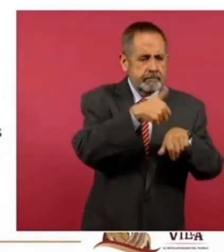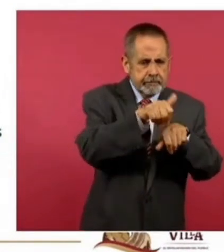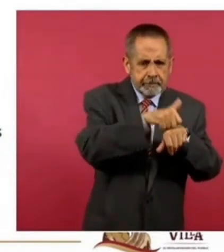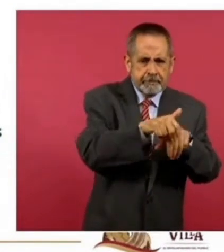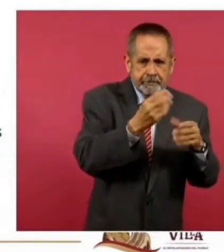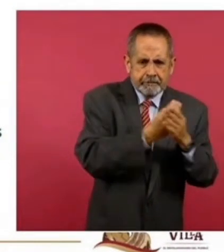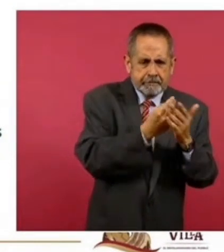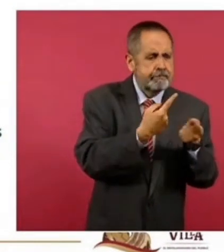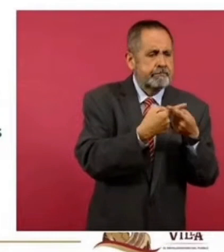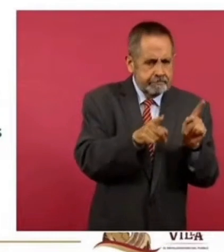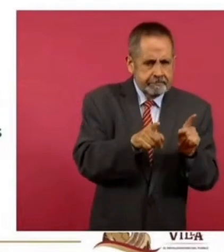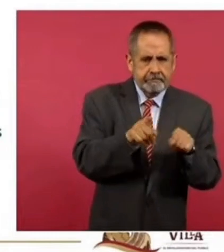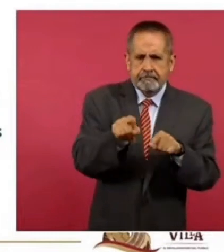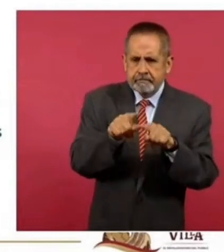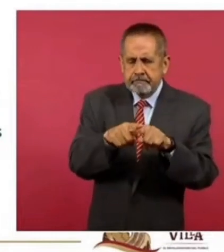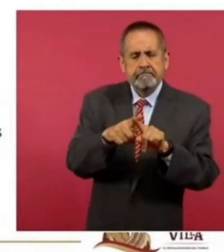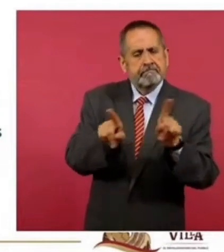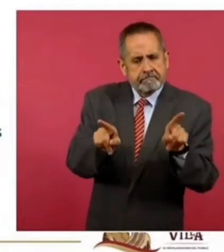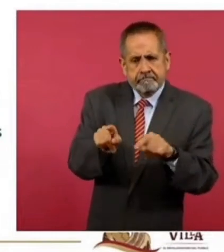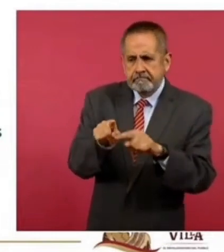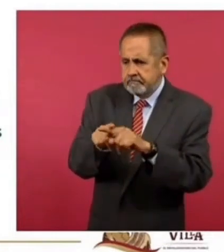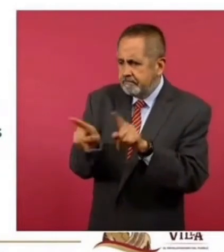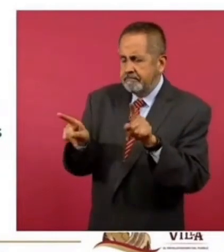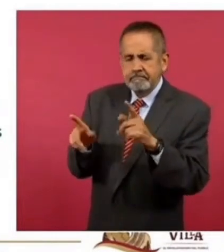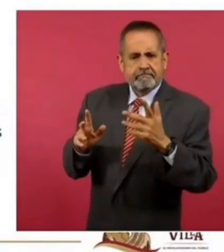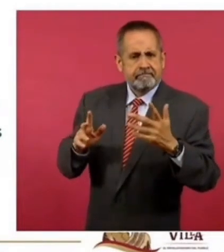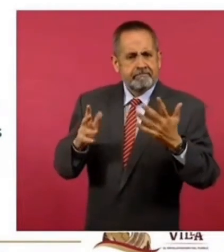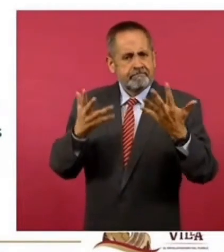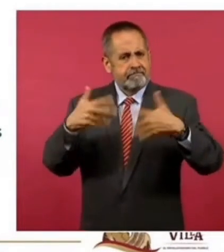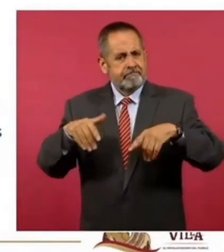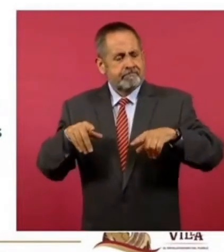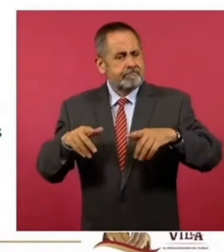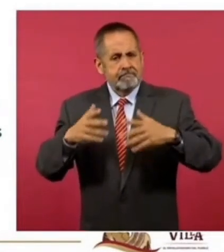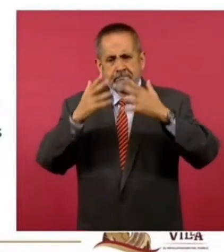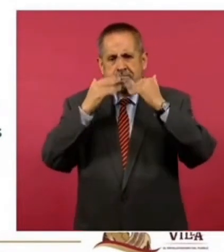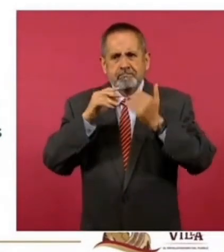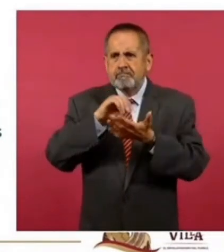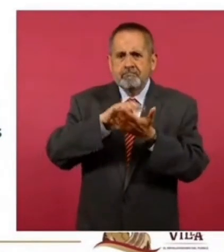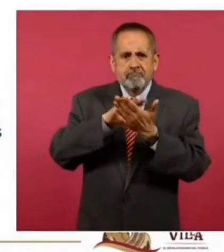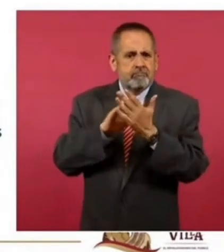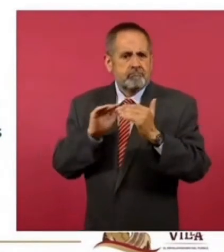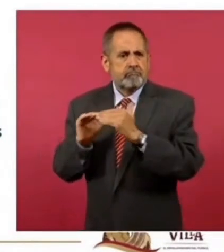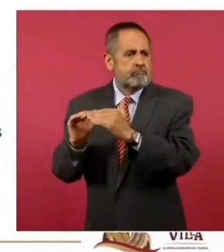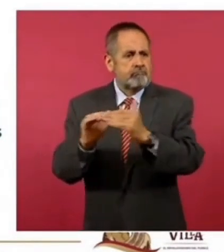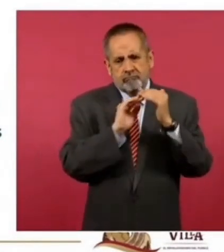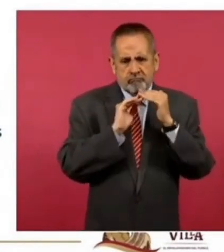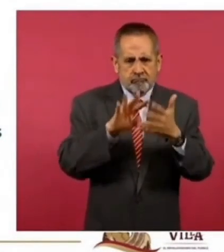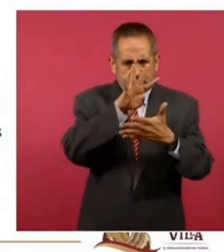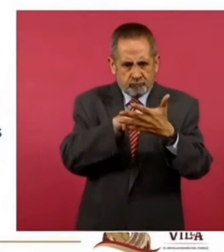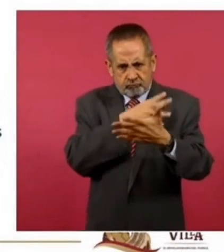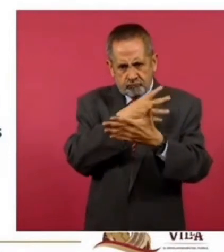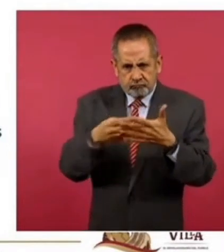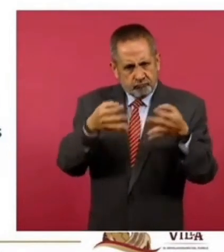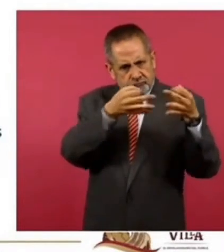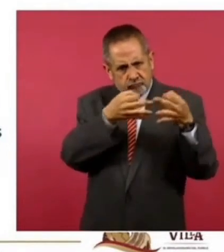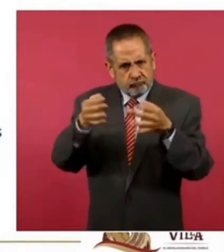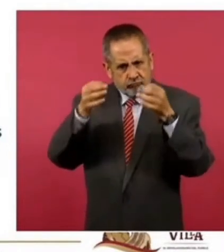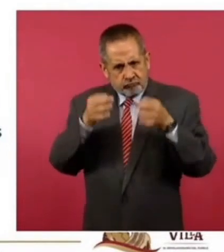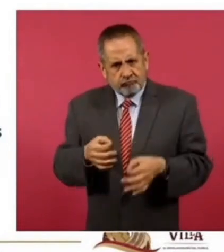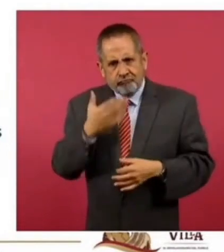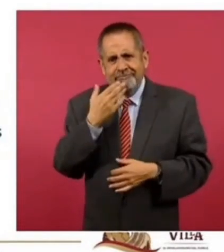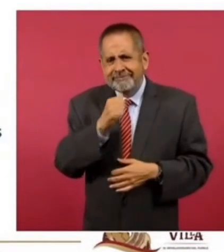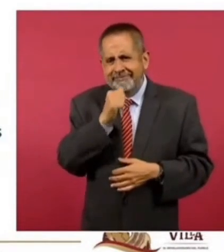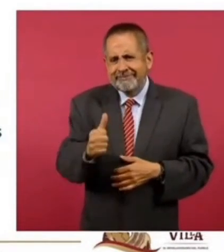que utilizaban de manera heterogénea, sin ninguna sistematización y completamente